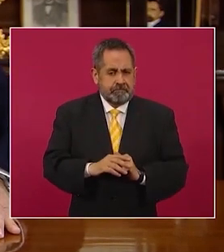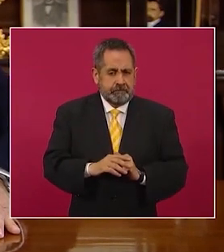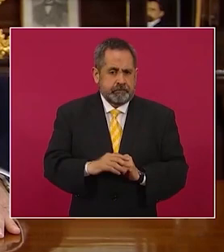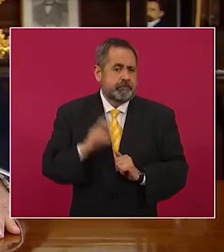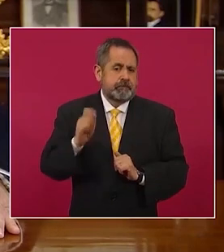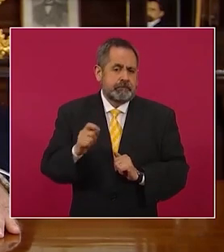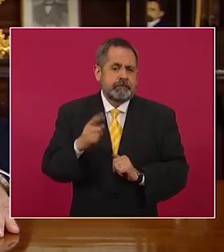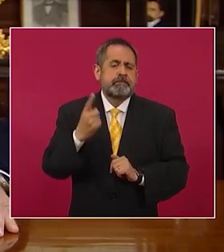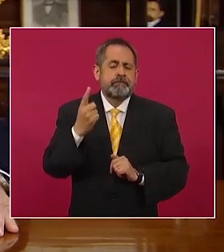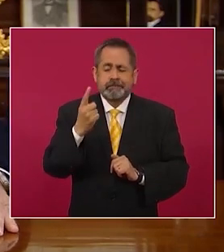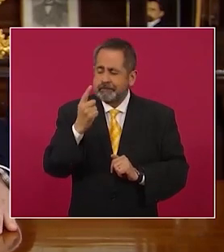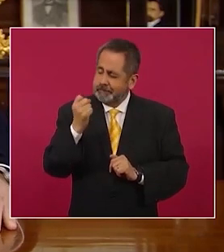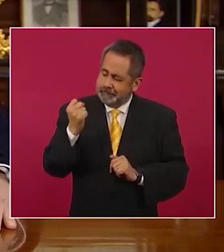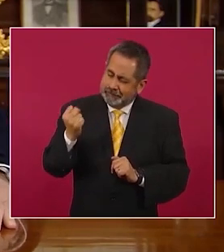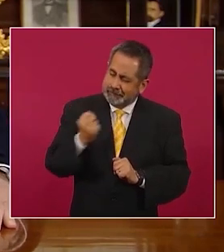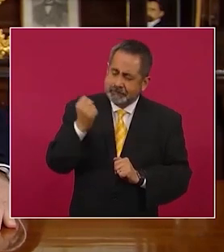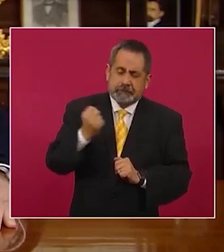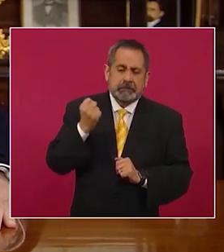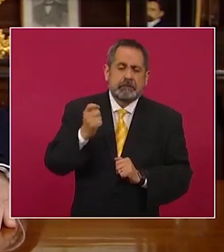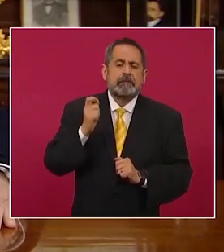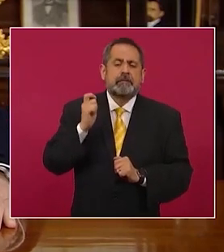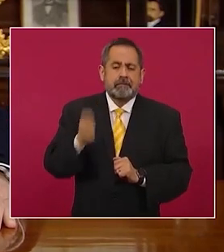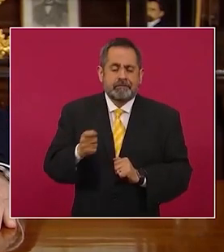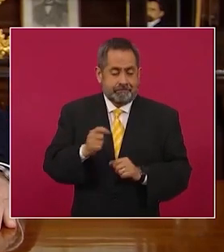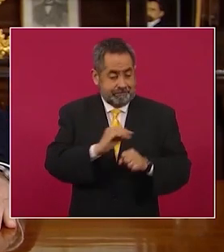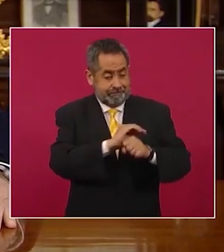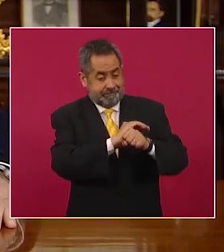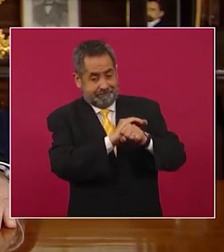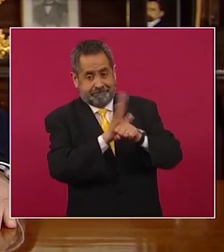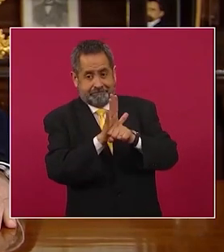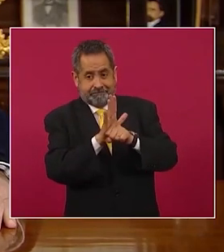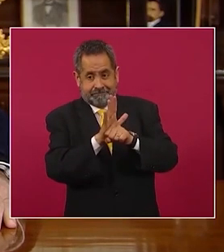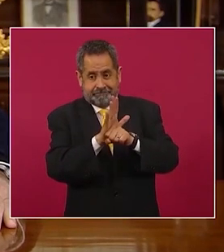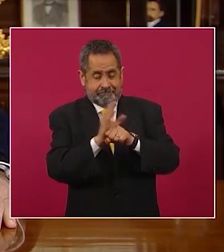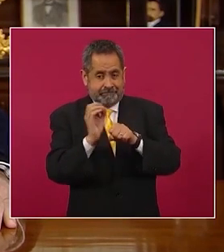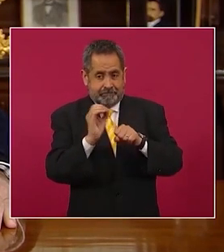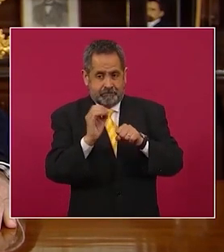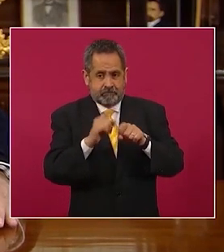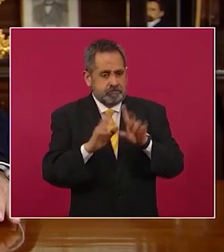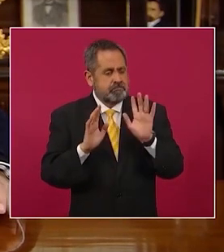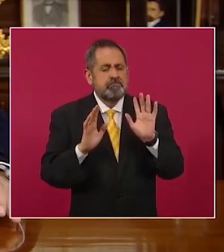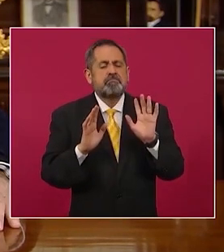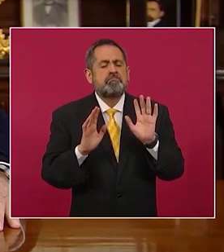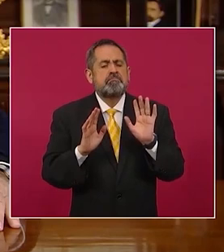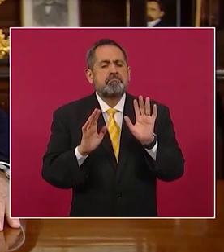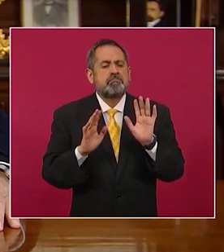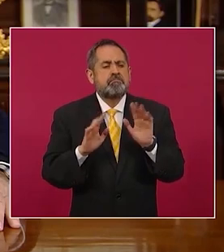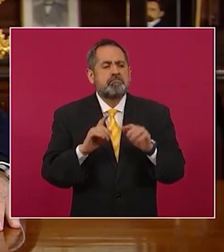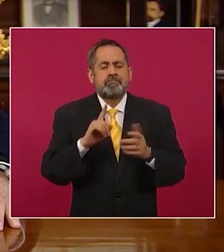Afortunadamente, esta es una variante que no tiene